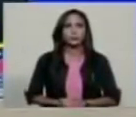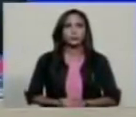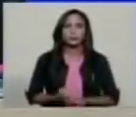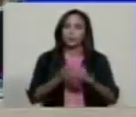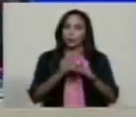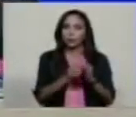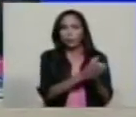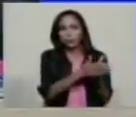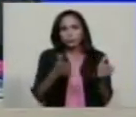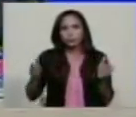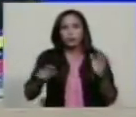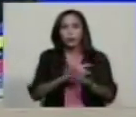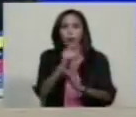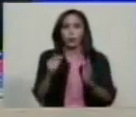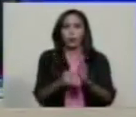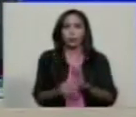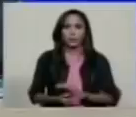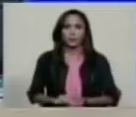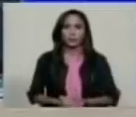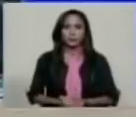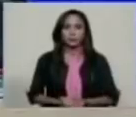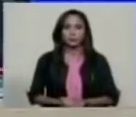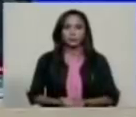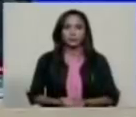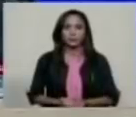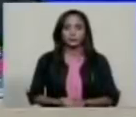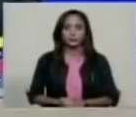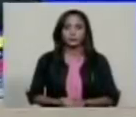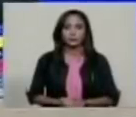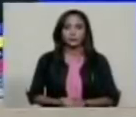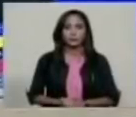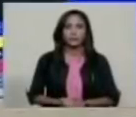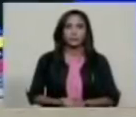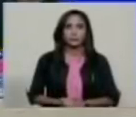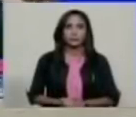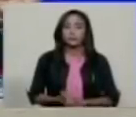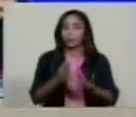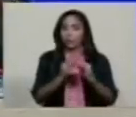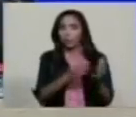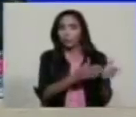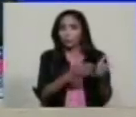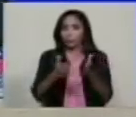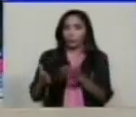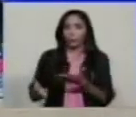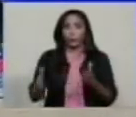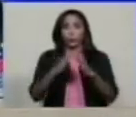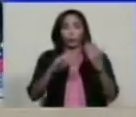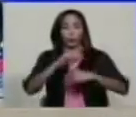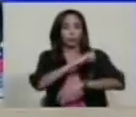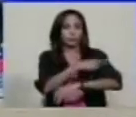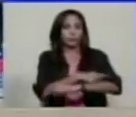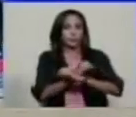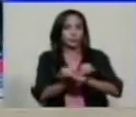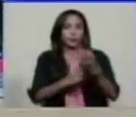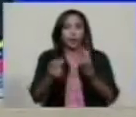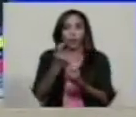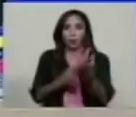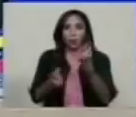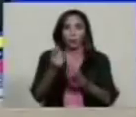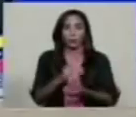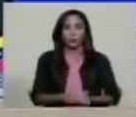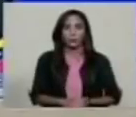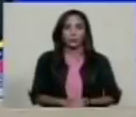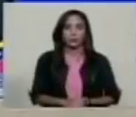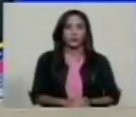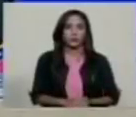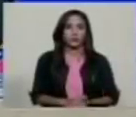pluricéntrico, pluripolar, de varios centros de poder político, económico, militar,